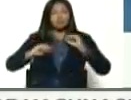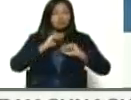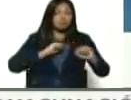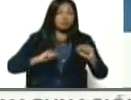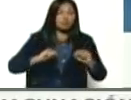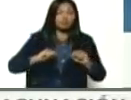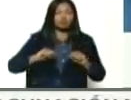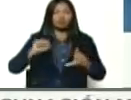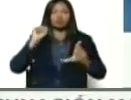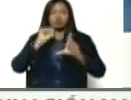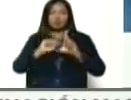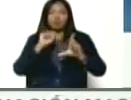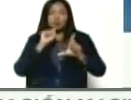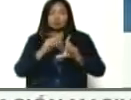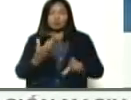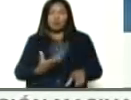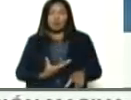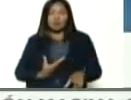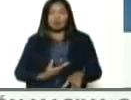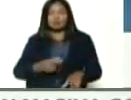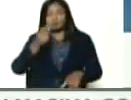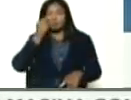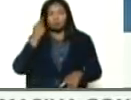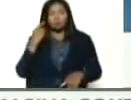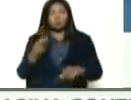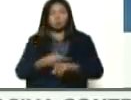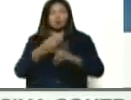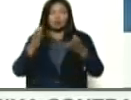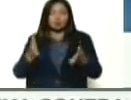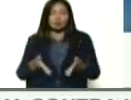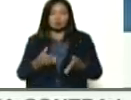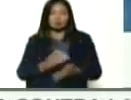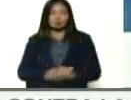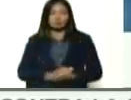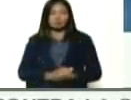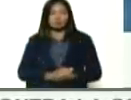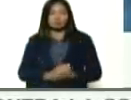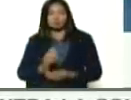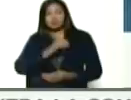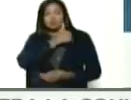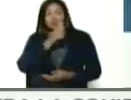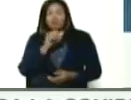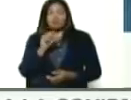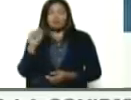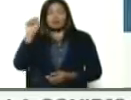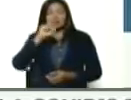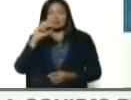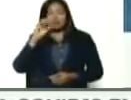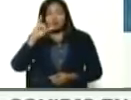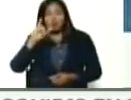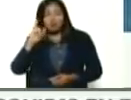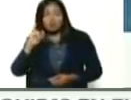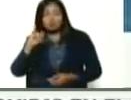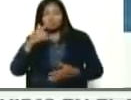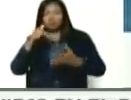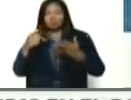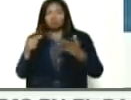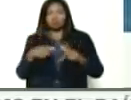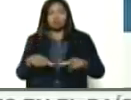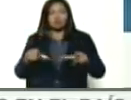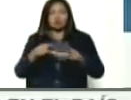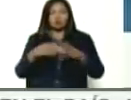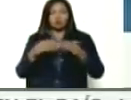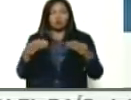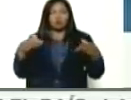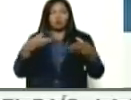venezuela los alcaldes las alcaldesas gobernadores gobernadoras los jefes de saudi los jefes de red y todo